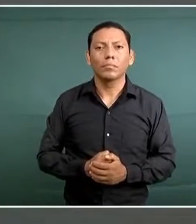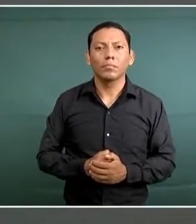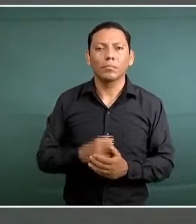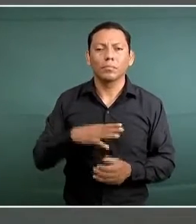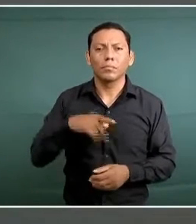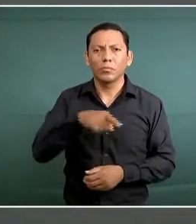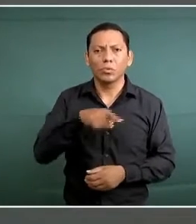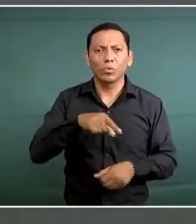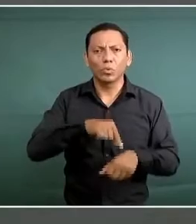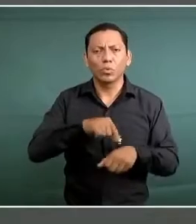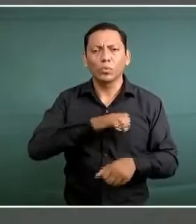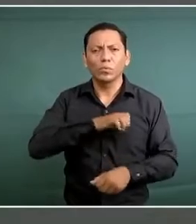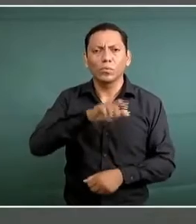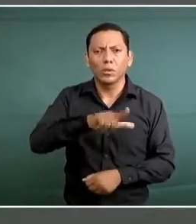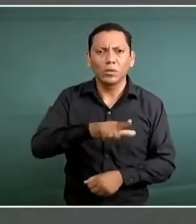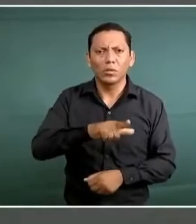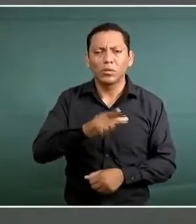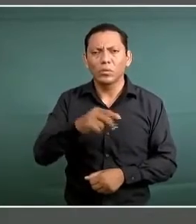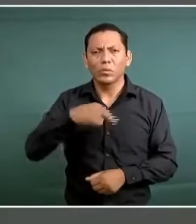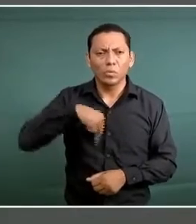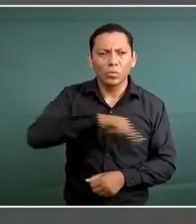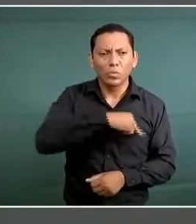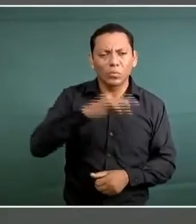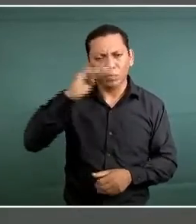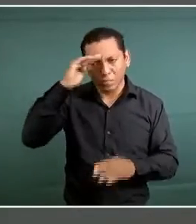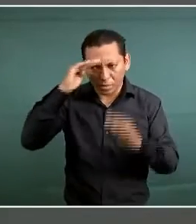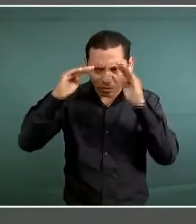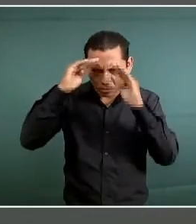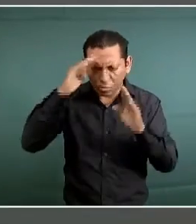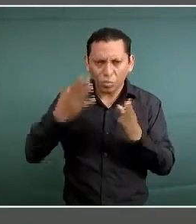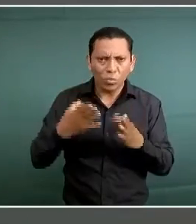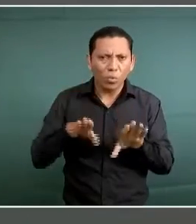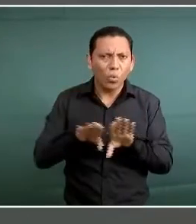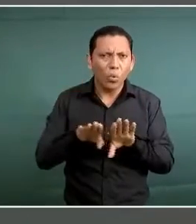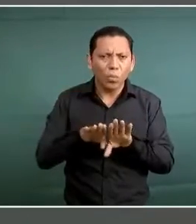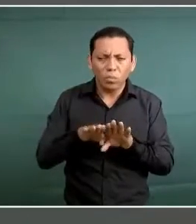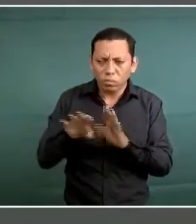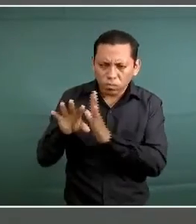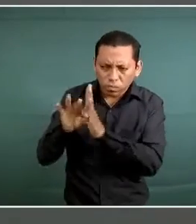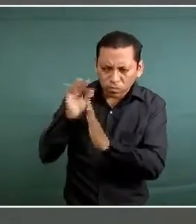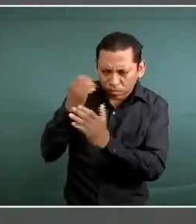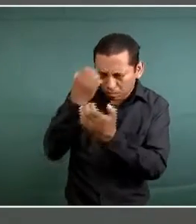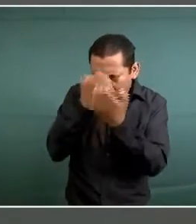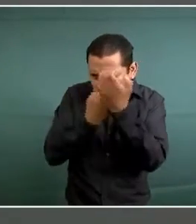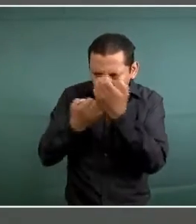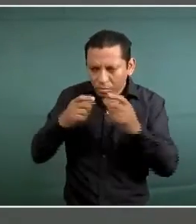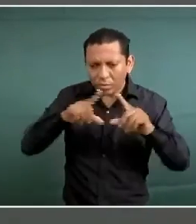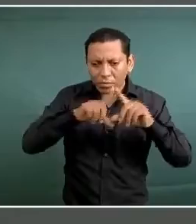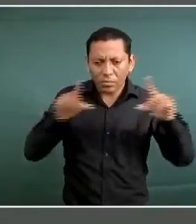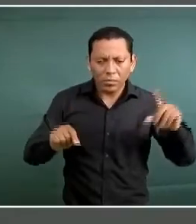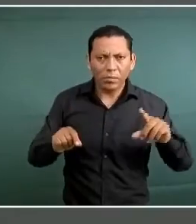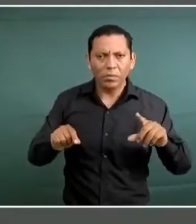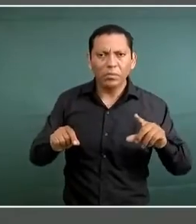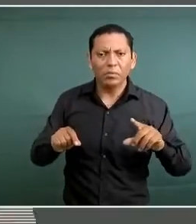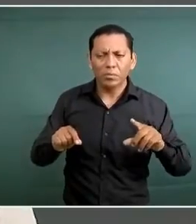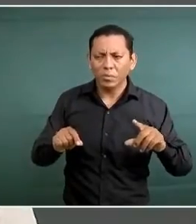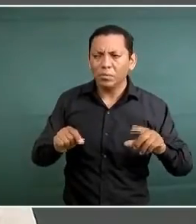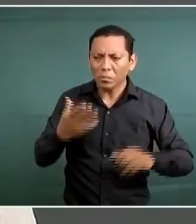especialistas pensamos que la manera en que se hacen las pruebas en México es lo más